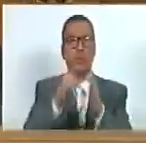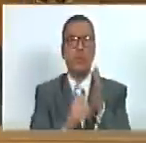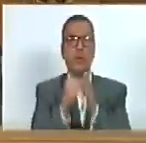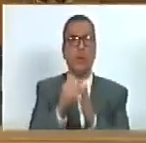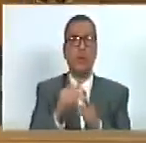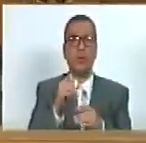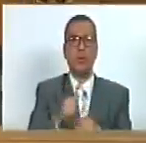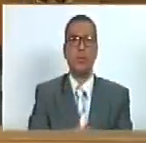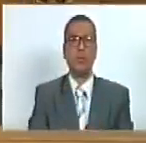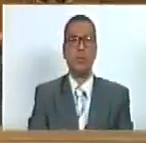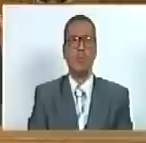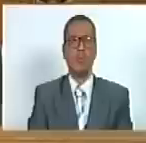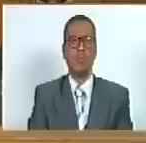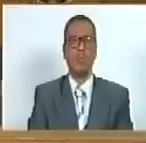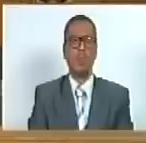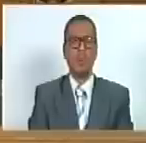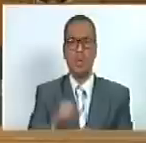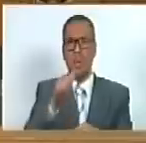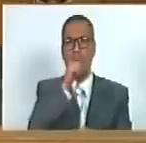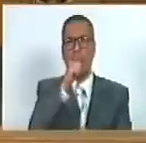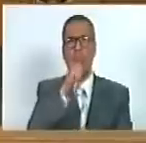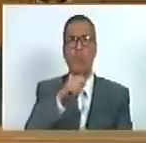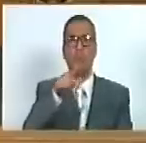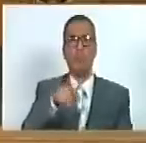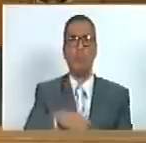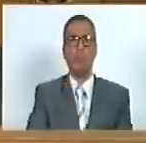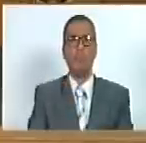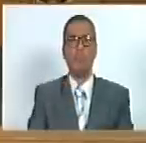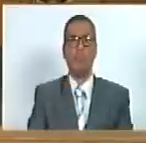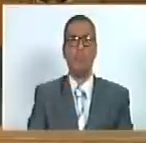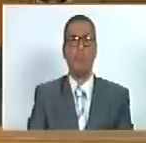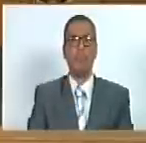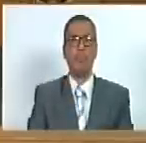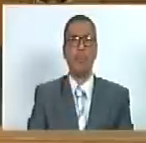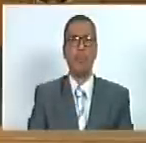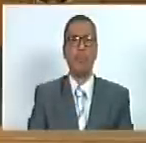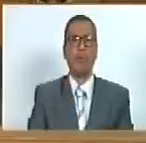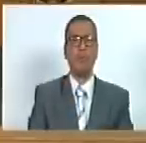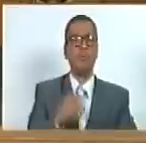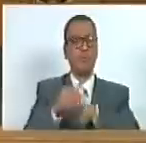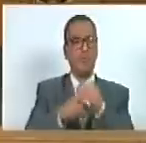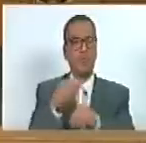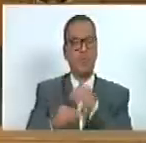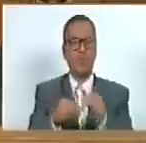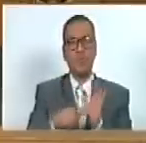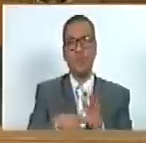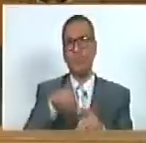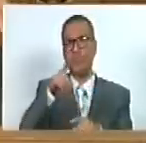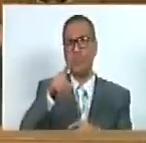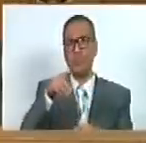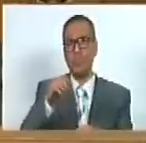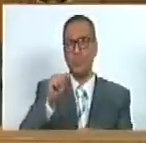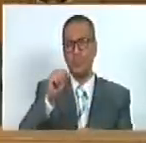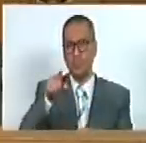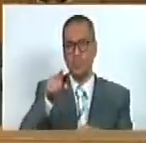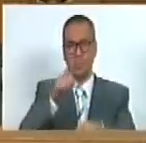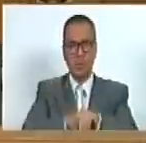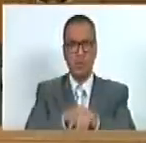por el agua fría. El tema era porque la dirigieron los socialistas y los comunistas de la